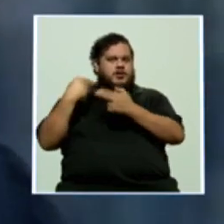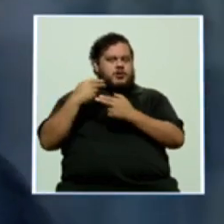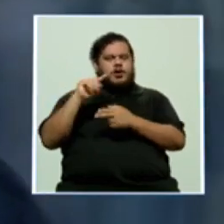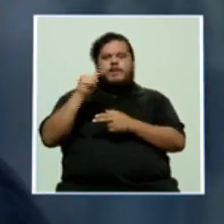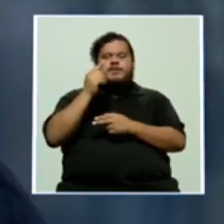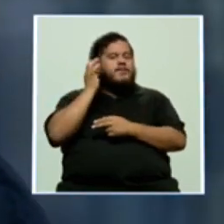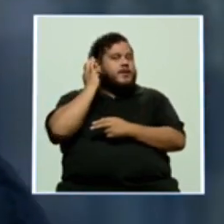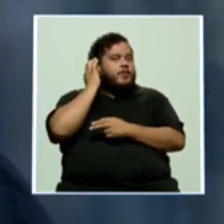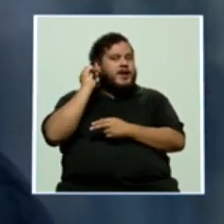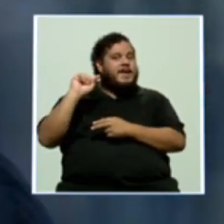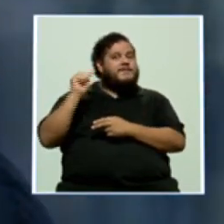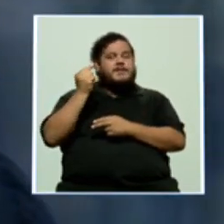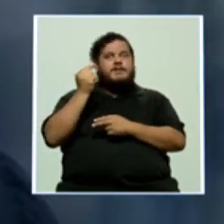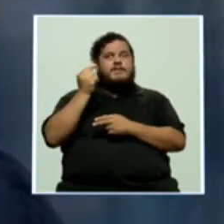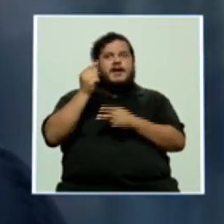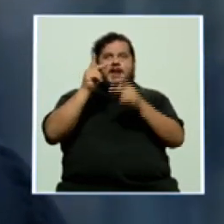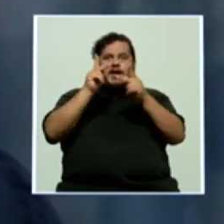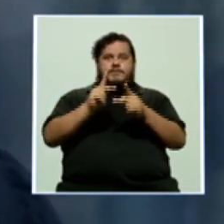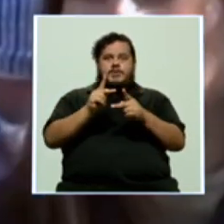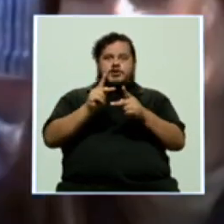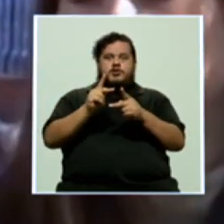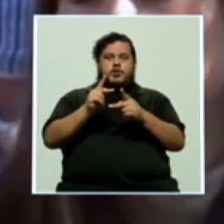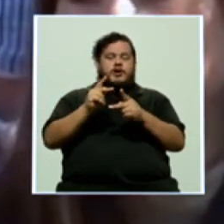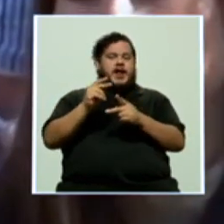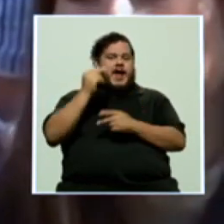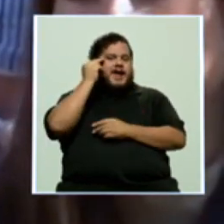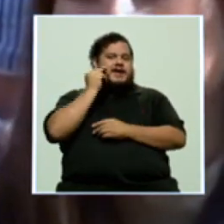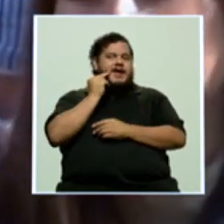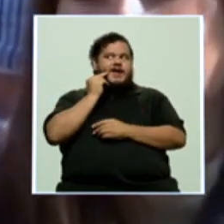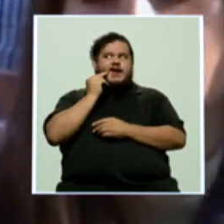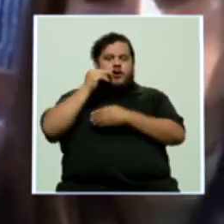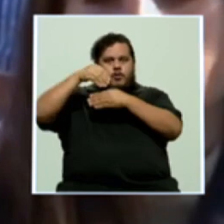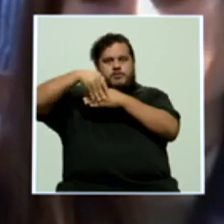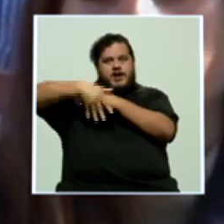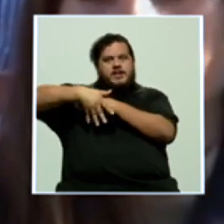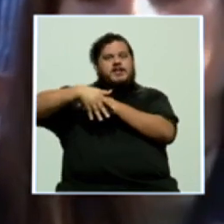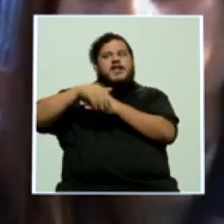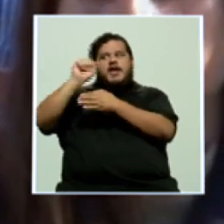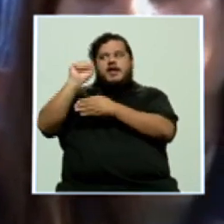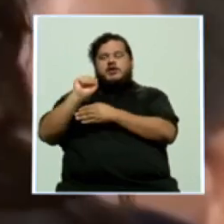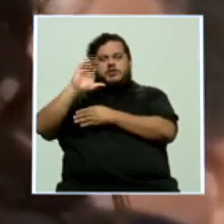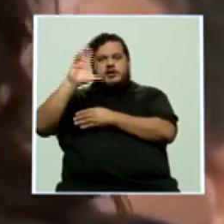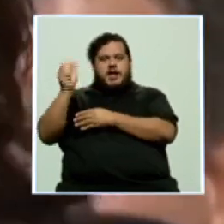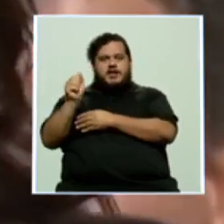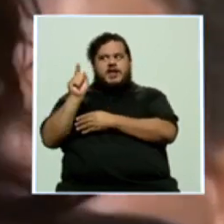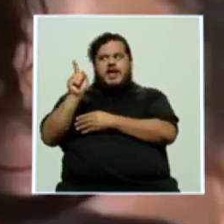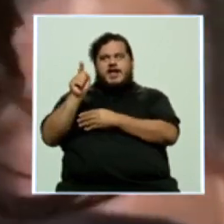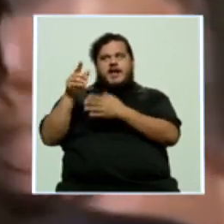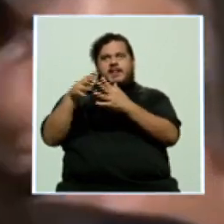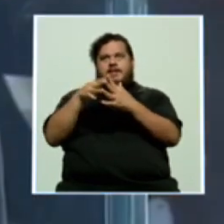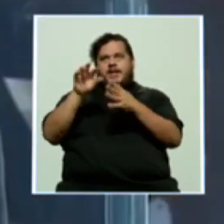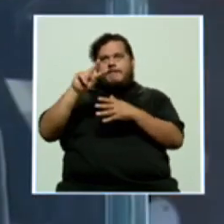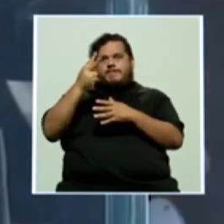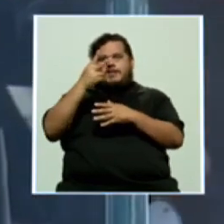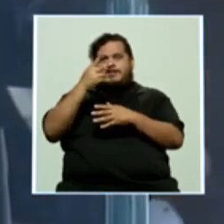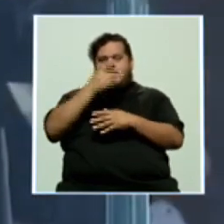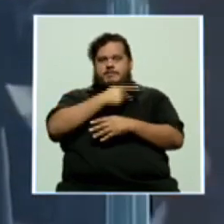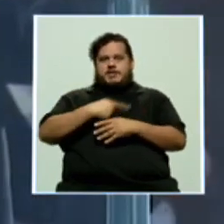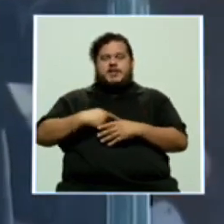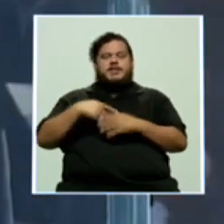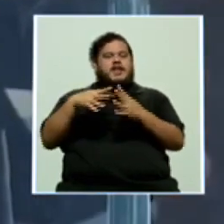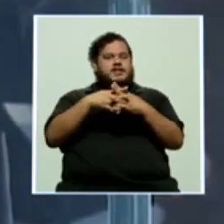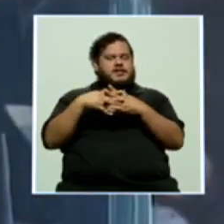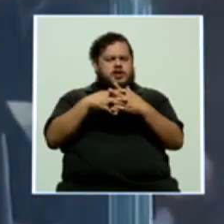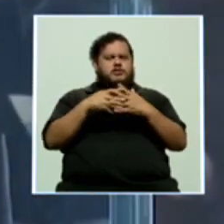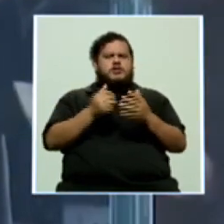primera persona negra con raíces en el sur de Asia en convertirse en vicepresidenta de Estados Unidos. La ceremonia se realizó